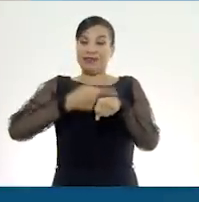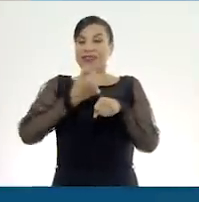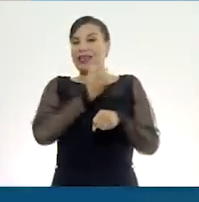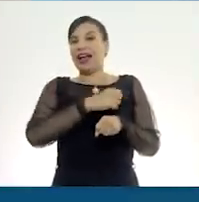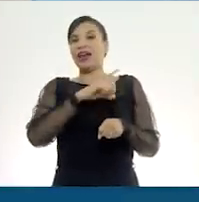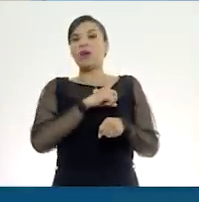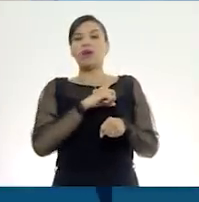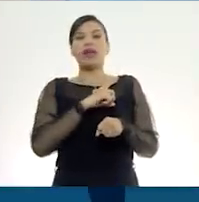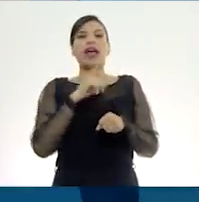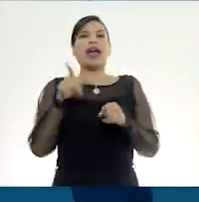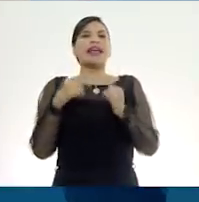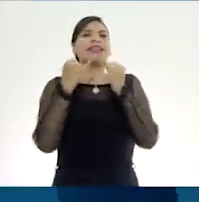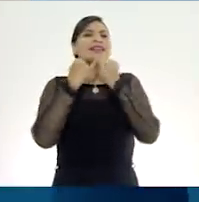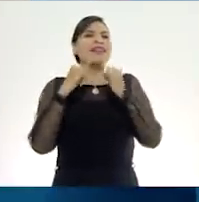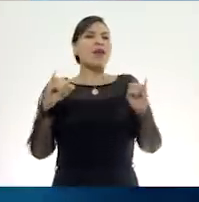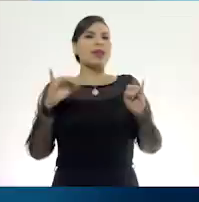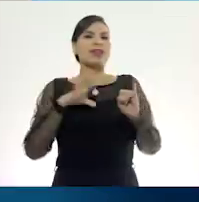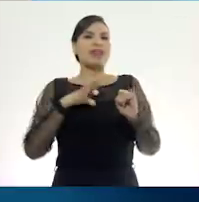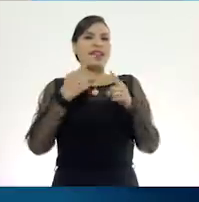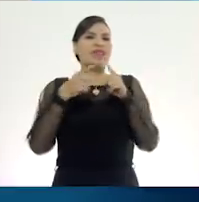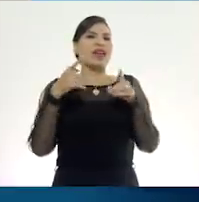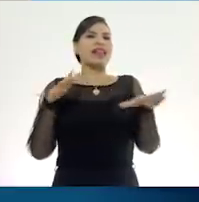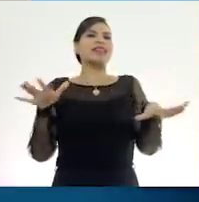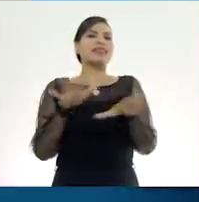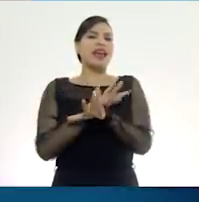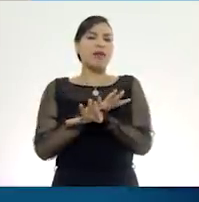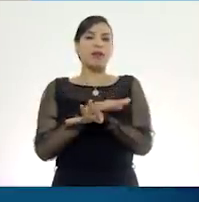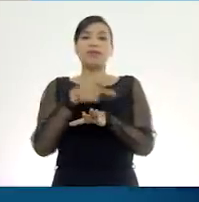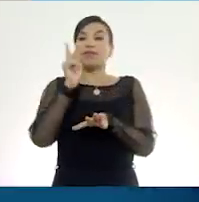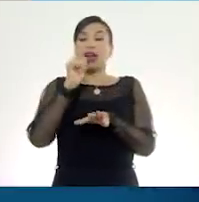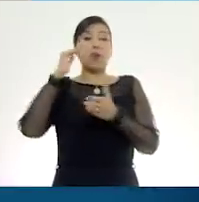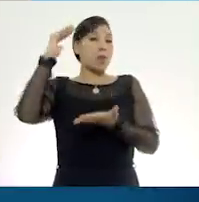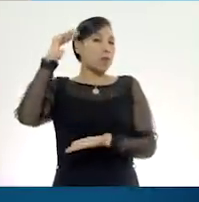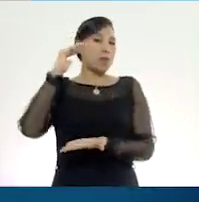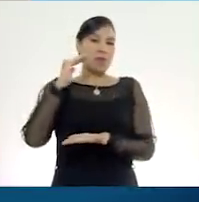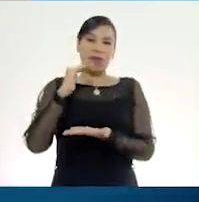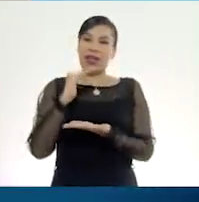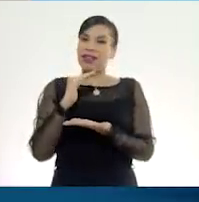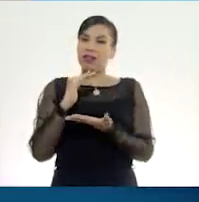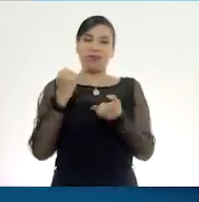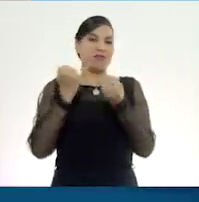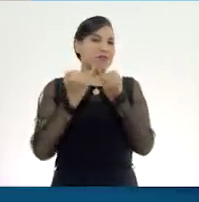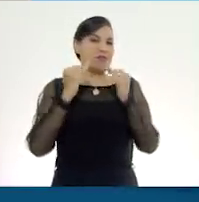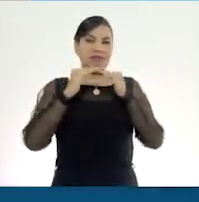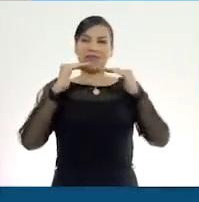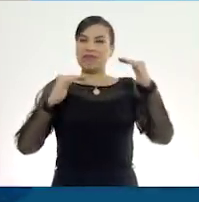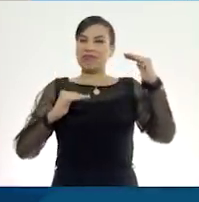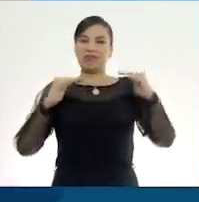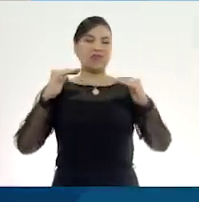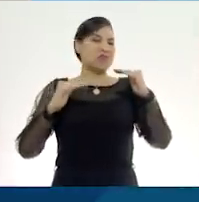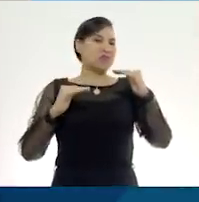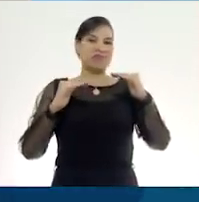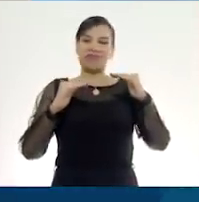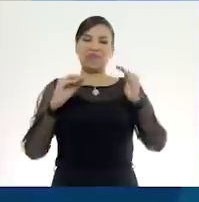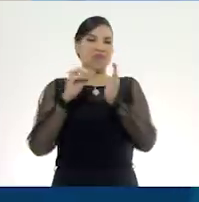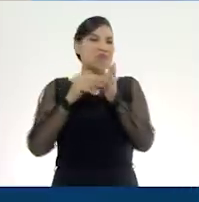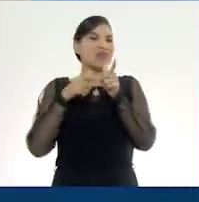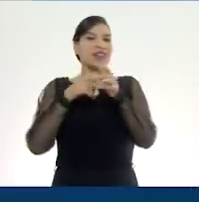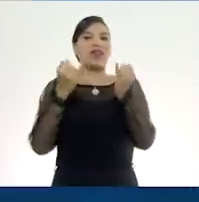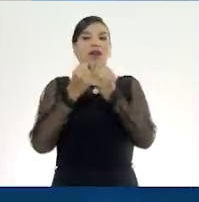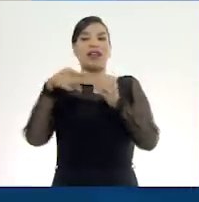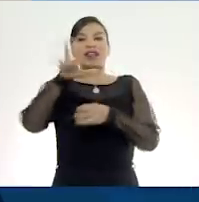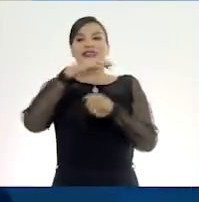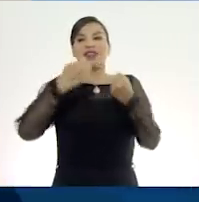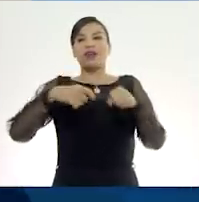La independencia trajo muchos cambios, pero no logró disminuir la desigualdad enorme social de manera